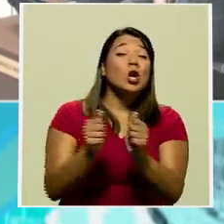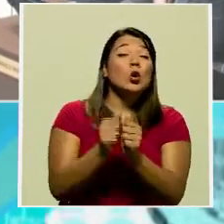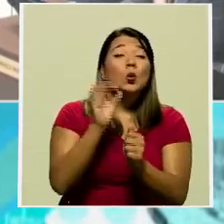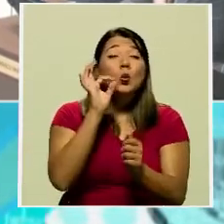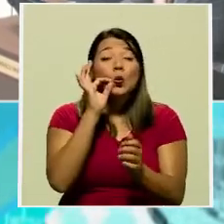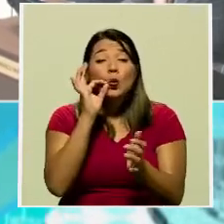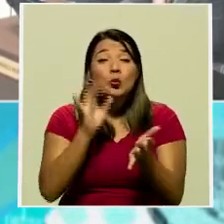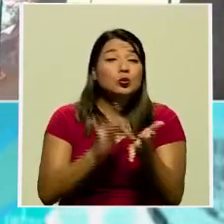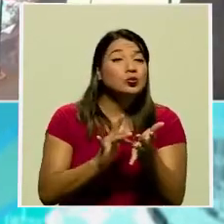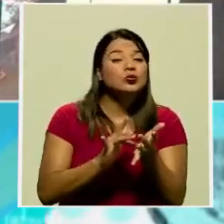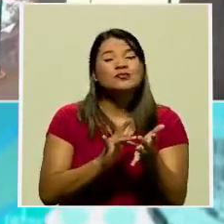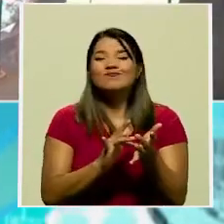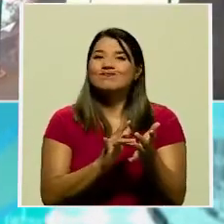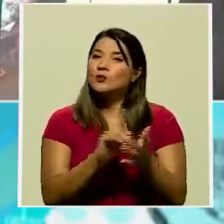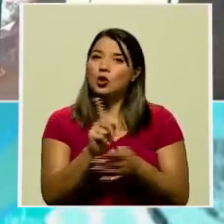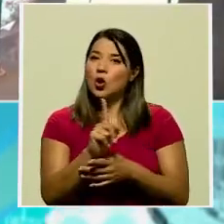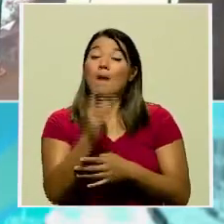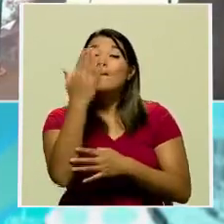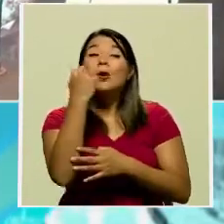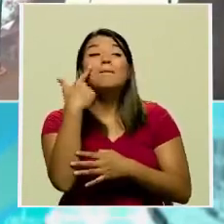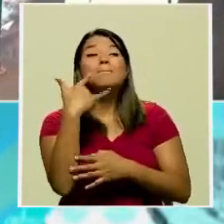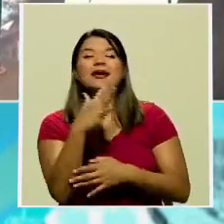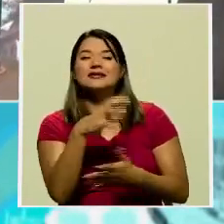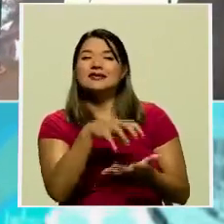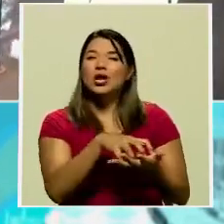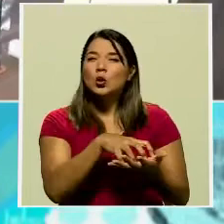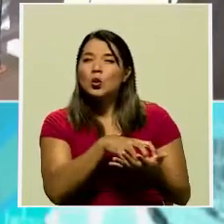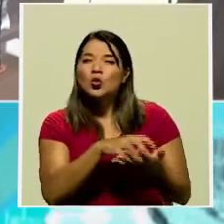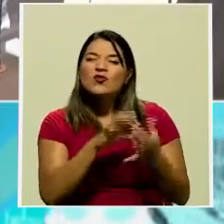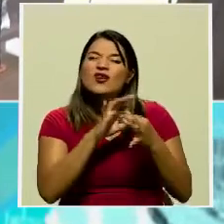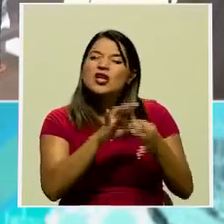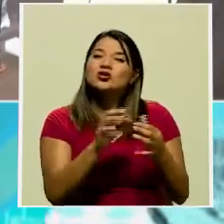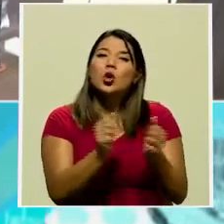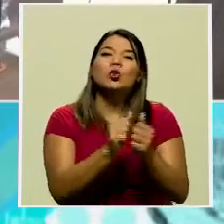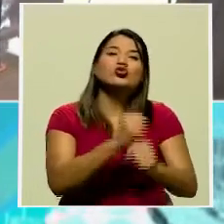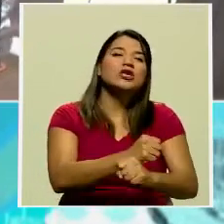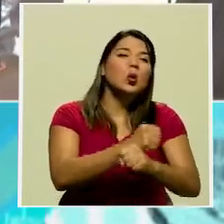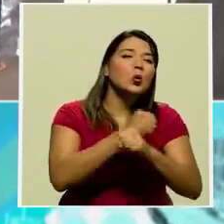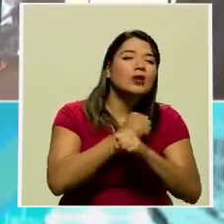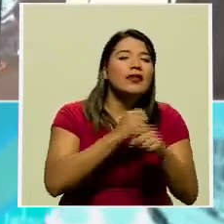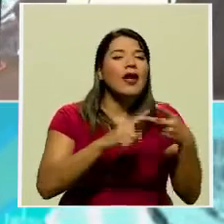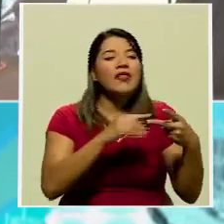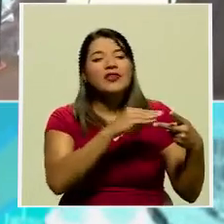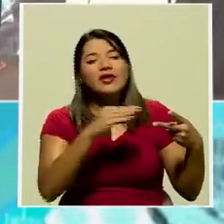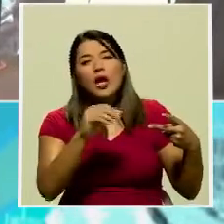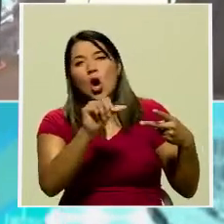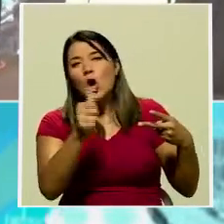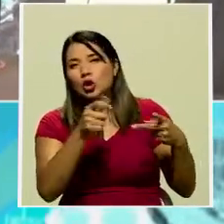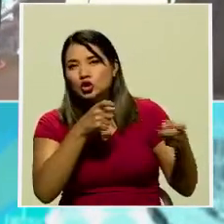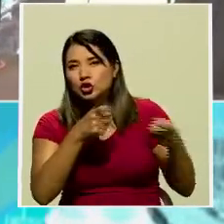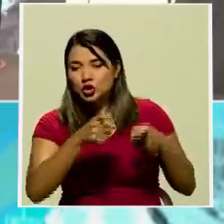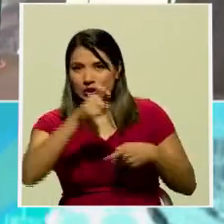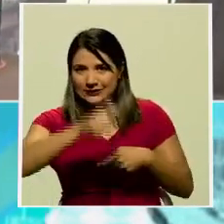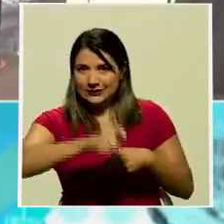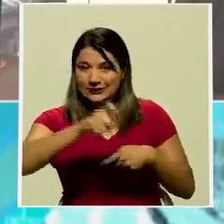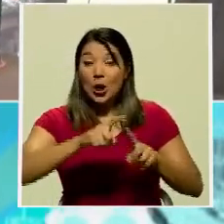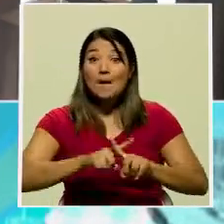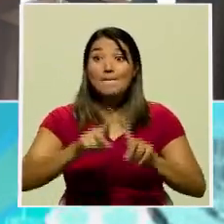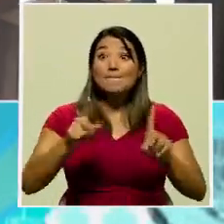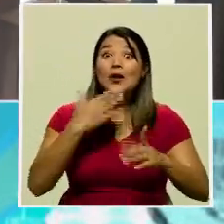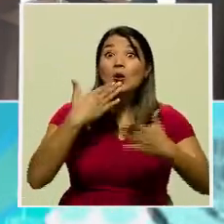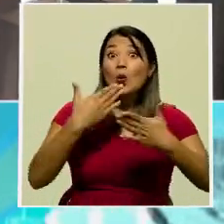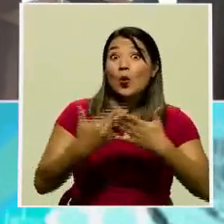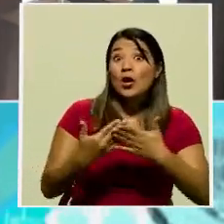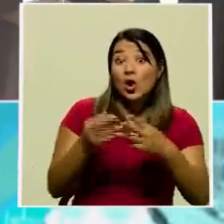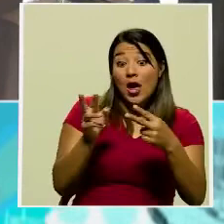todo por temas de seguridad y algunos controles que se tienen que tener. Pero bueno, como usted lo decía también, 15,000 empleos